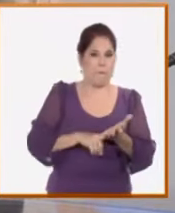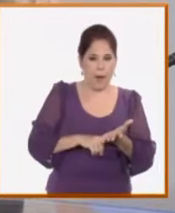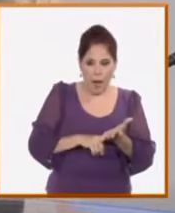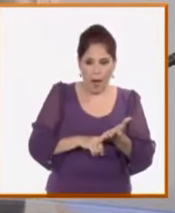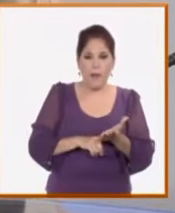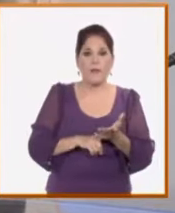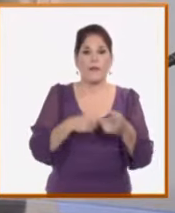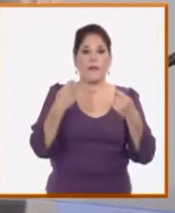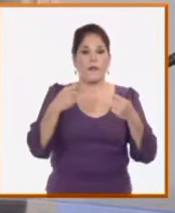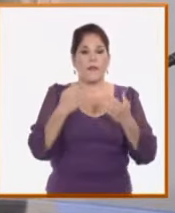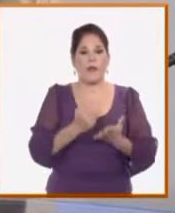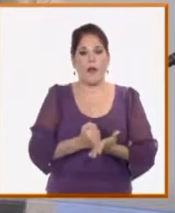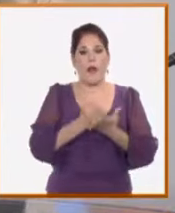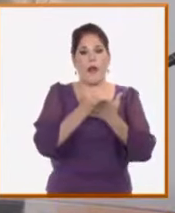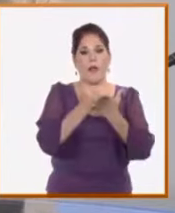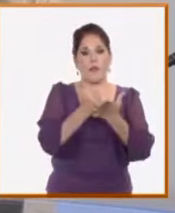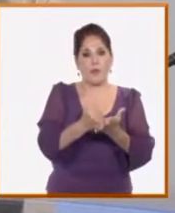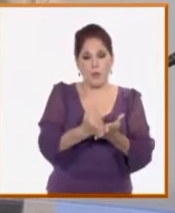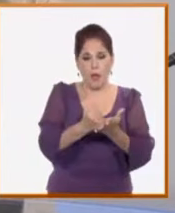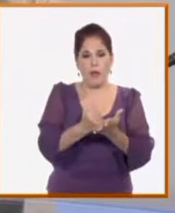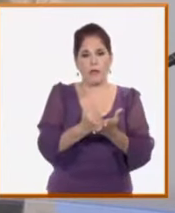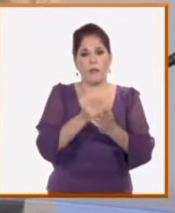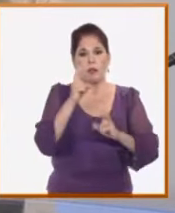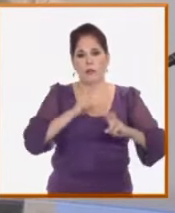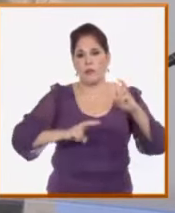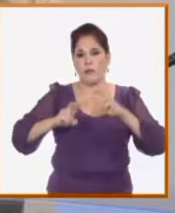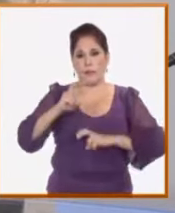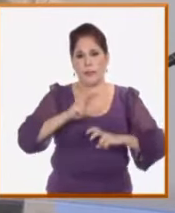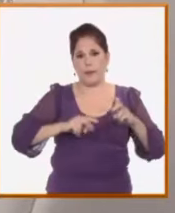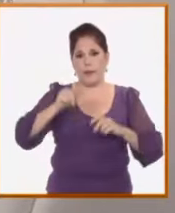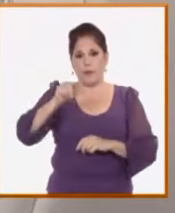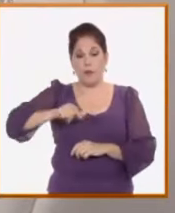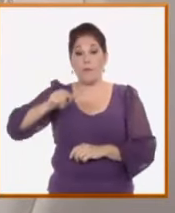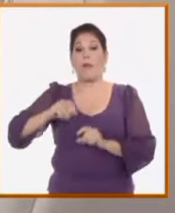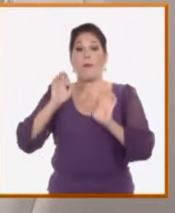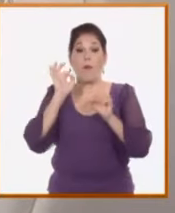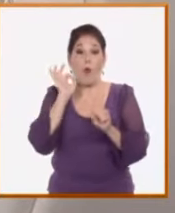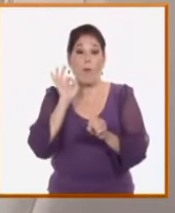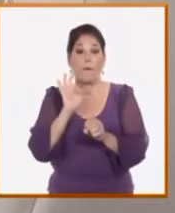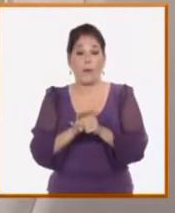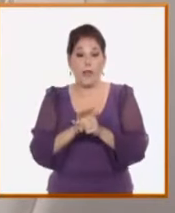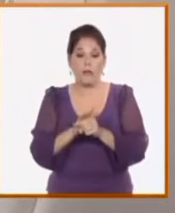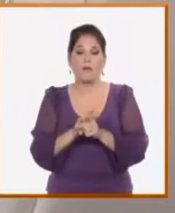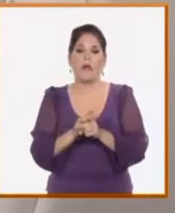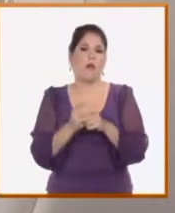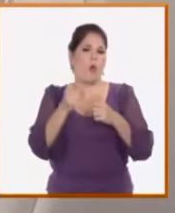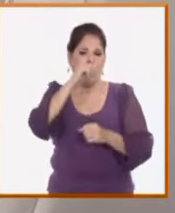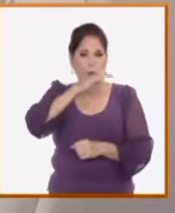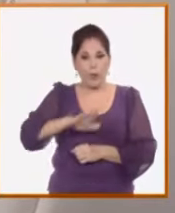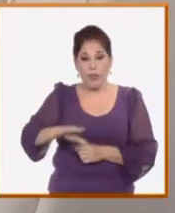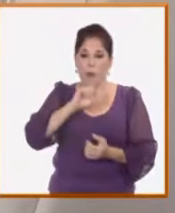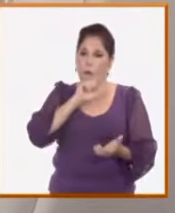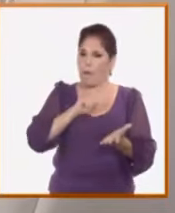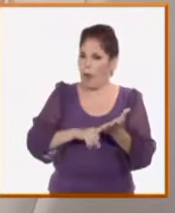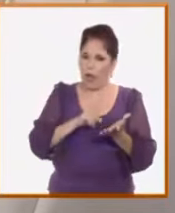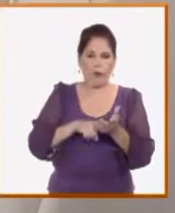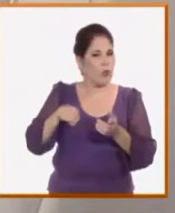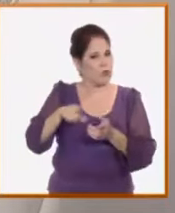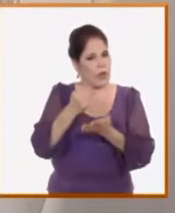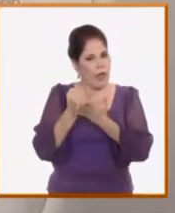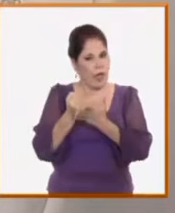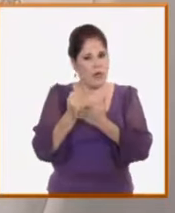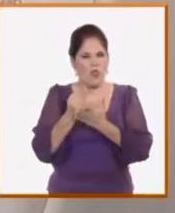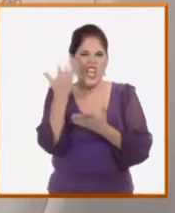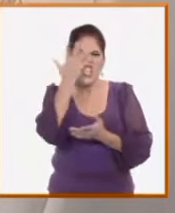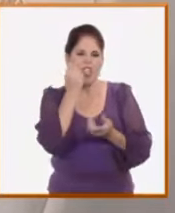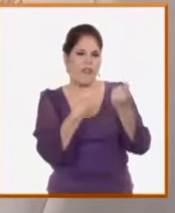que ayuden Y cooperen en la investigación a partir de la influencia que pueden hacerle los muchachos para que declaren Quién fue el que